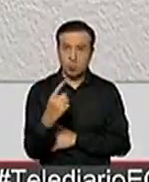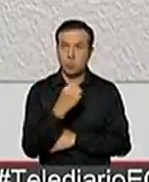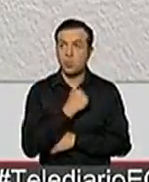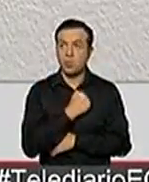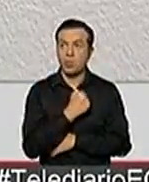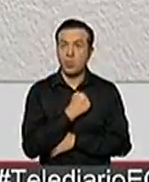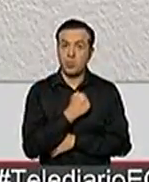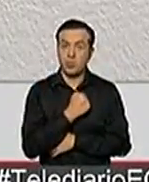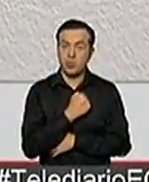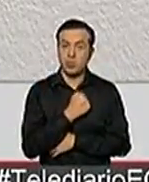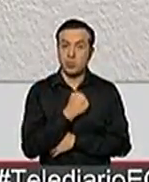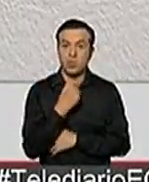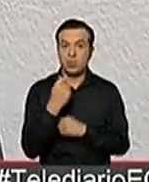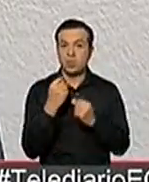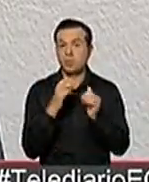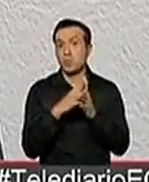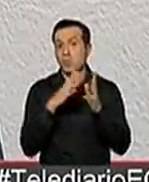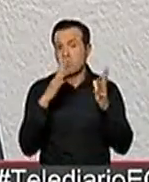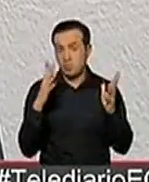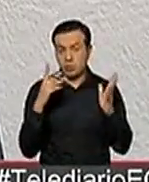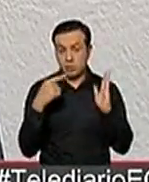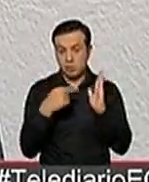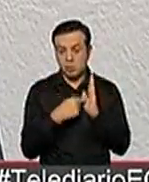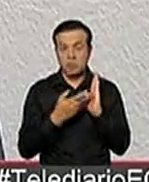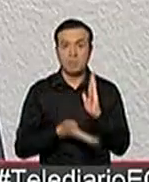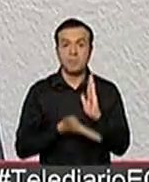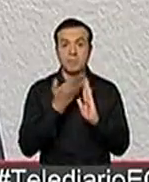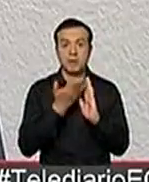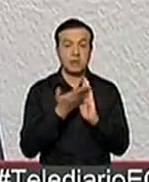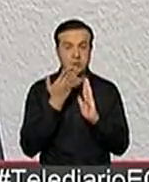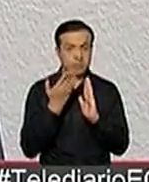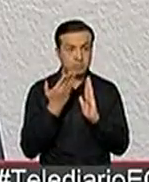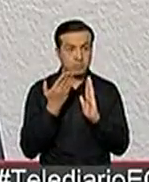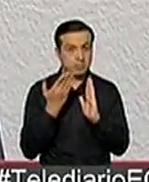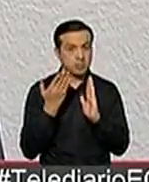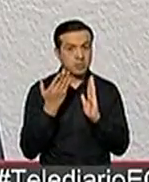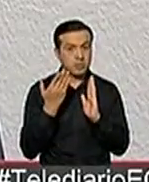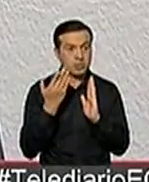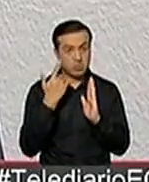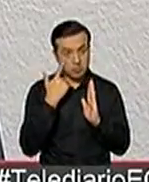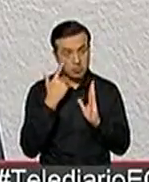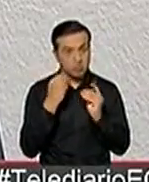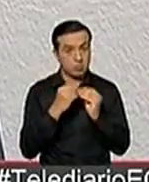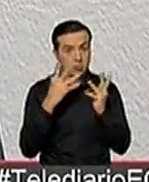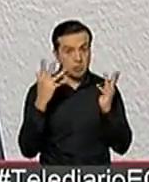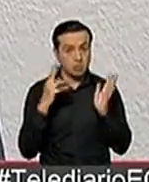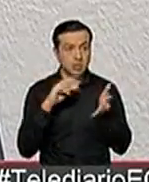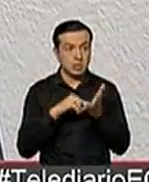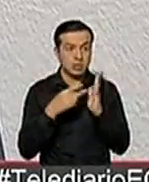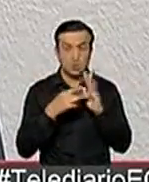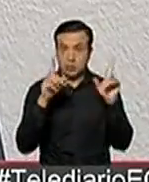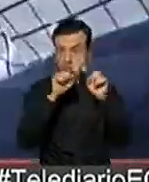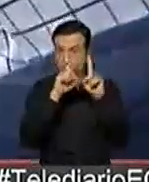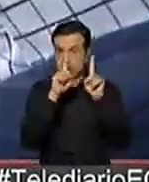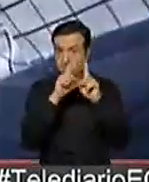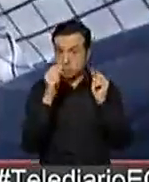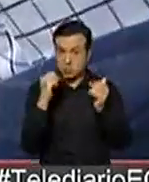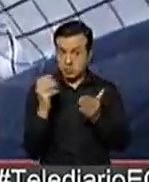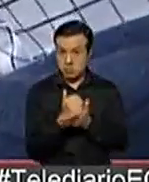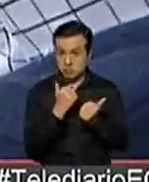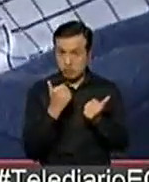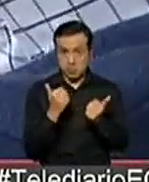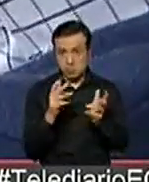patrimonio elevado, el impuesto era más alto. No necesariamente un patrimonio elevado significa que una empresa es rentable.